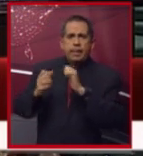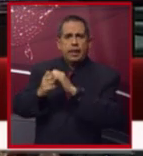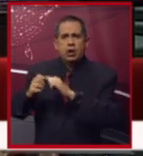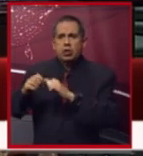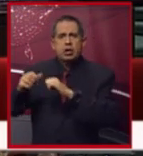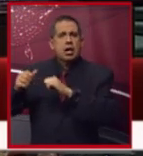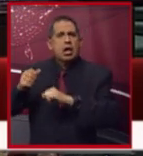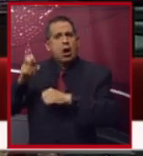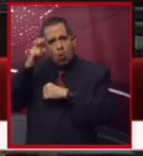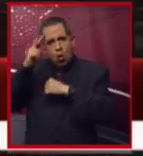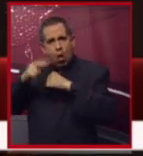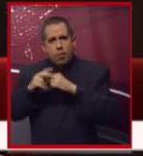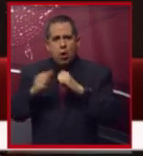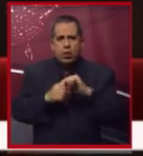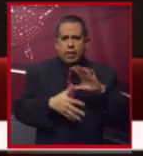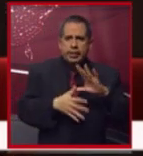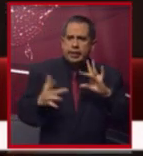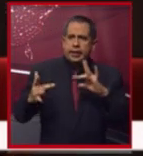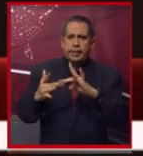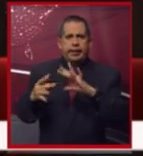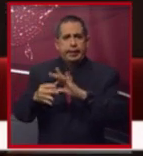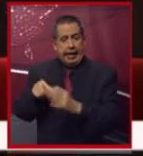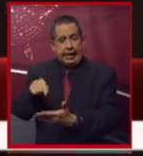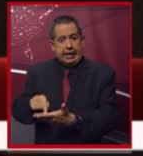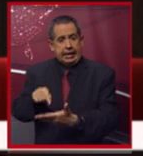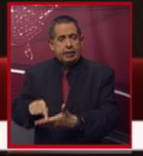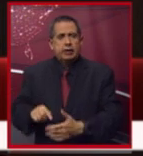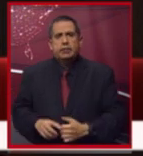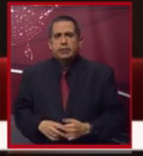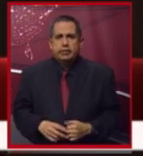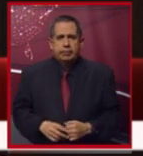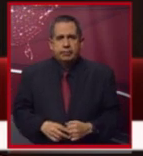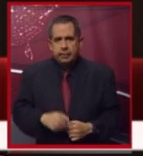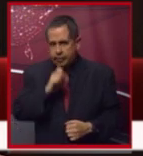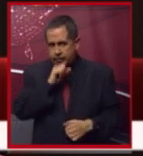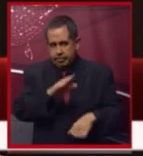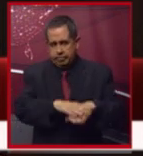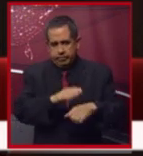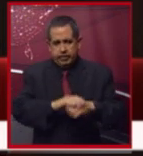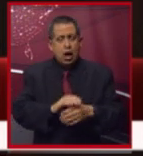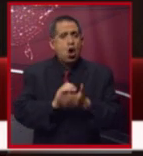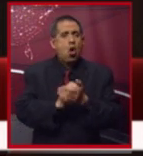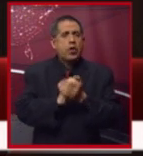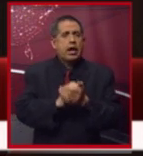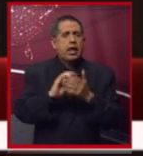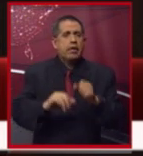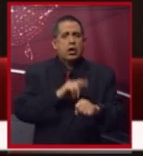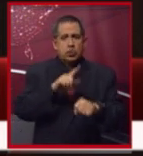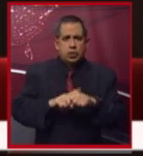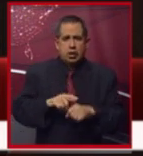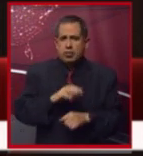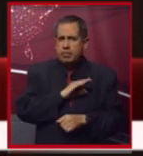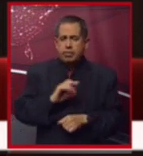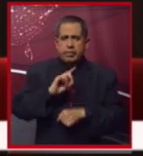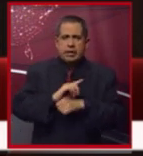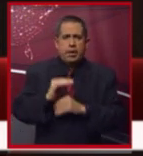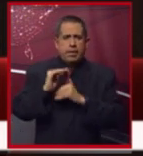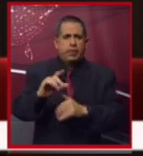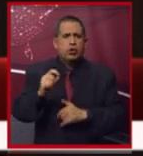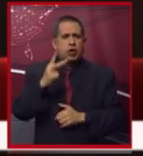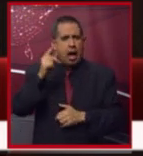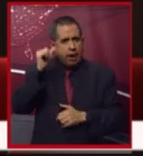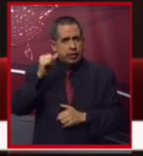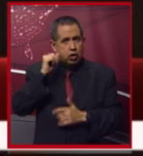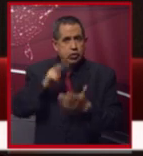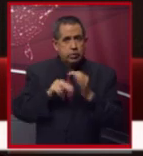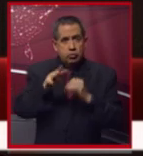nuevo continente. También se hace un llamado al titular de la Lotería Nacional para que a más tardar el 22 de abril de